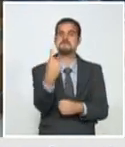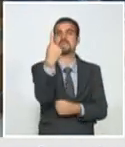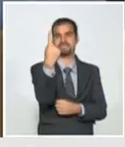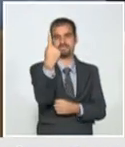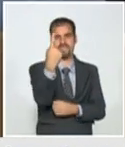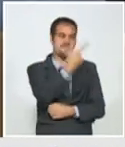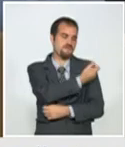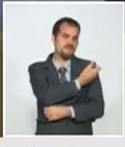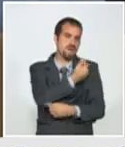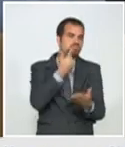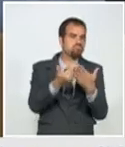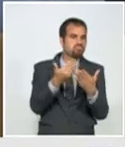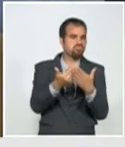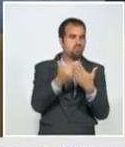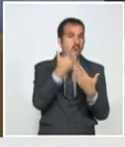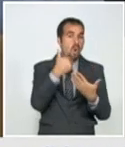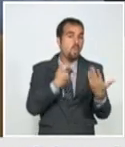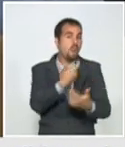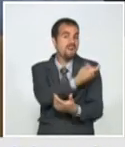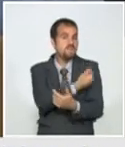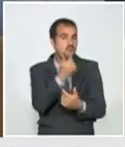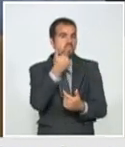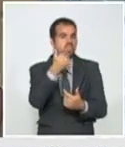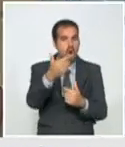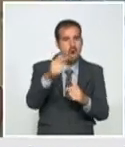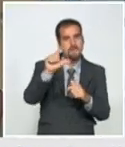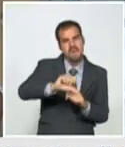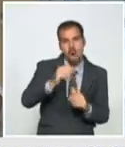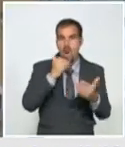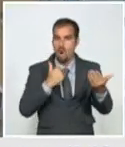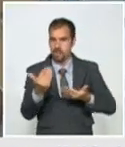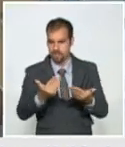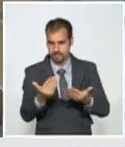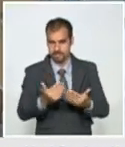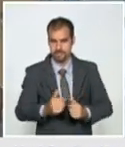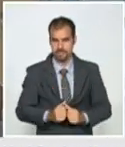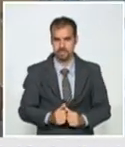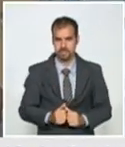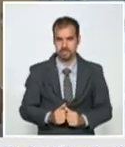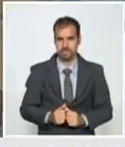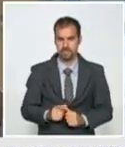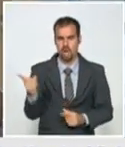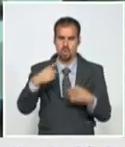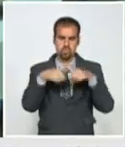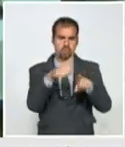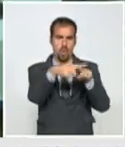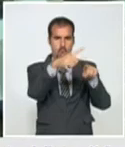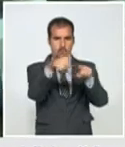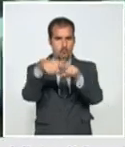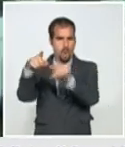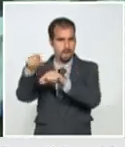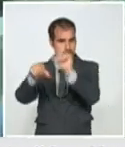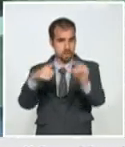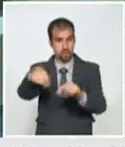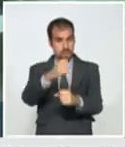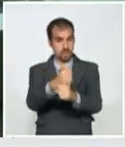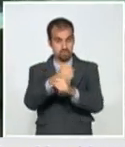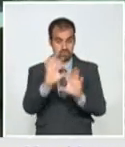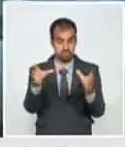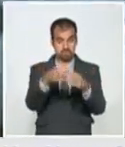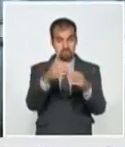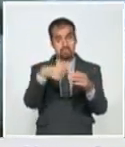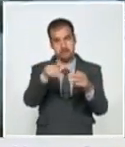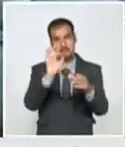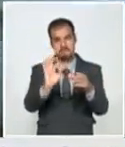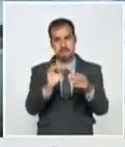los efectos de la vacuna anti-SARS-CoV-2. Este joven, junto a otros trabajadores, forma parte de la salida productiva